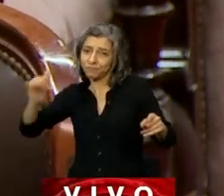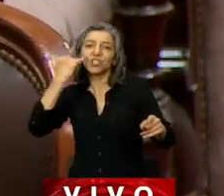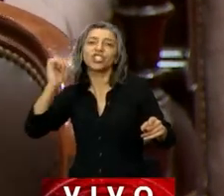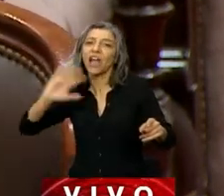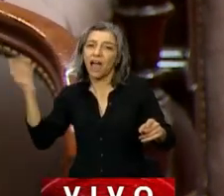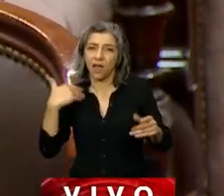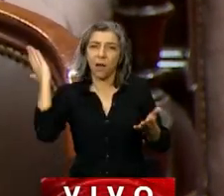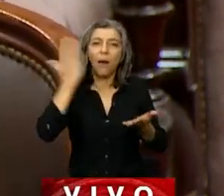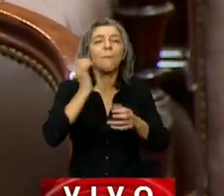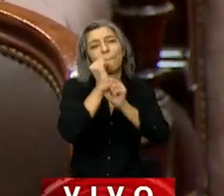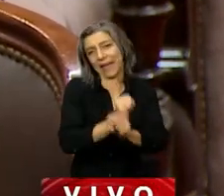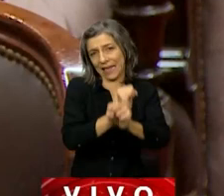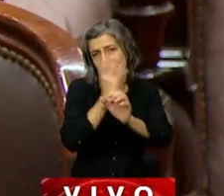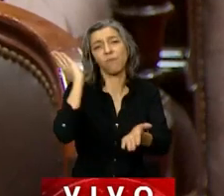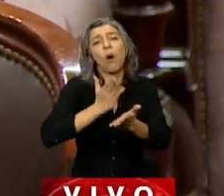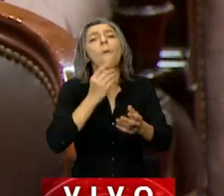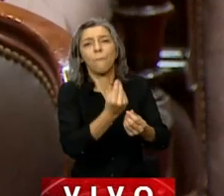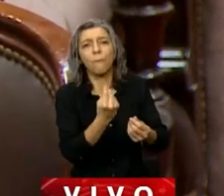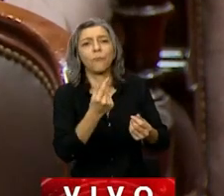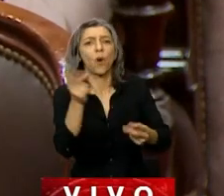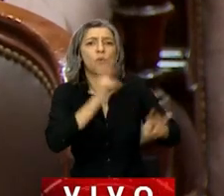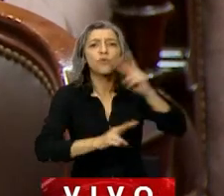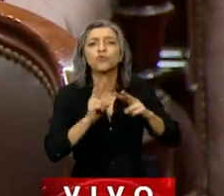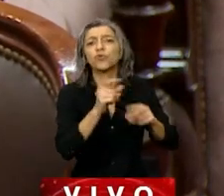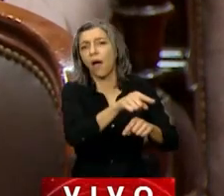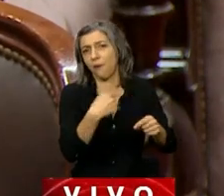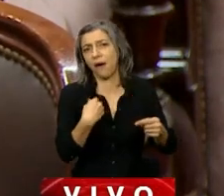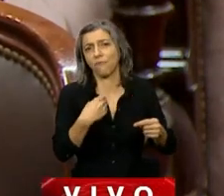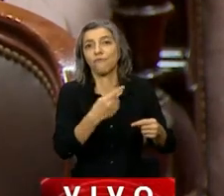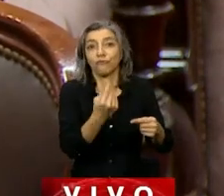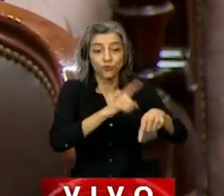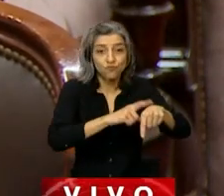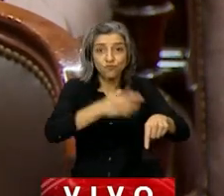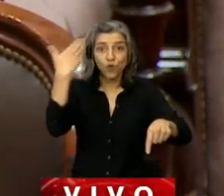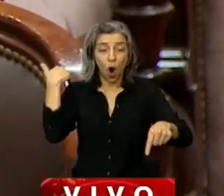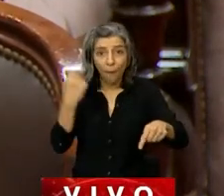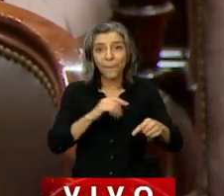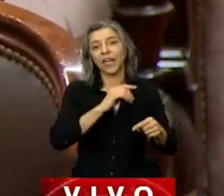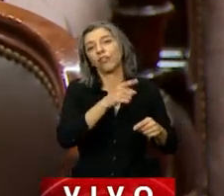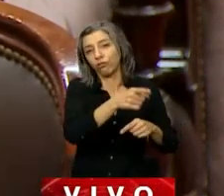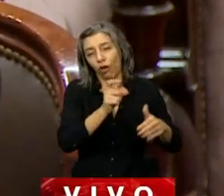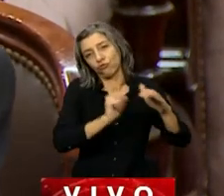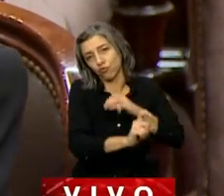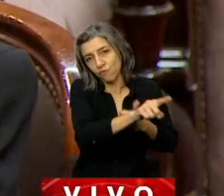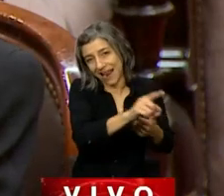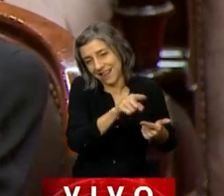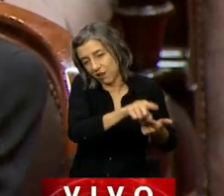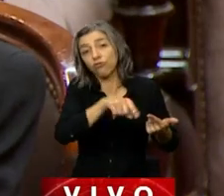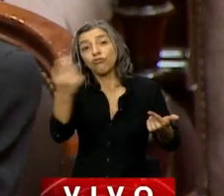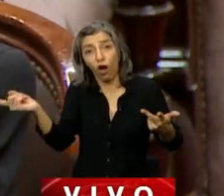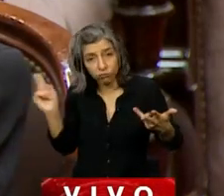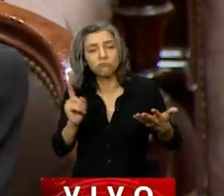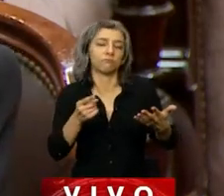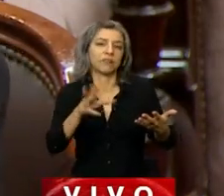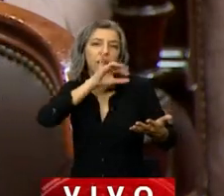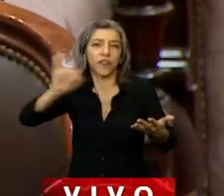penalmente a todos los eventuales implicados en las reparaciones de media vida de la flota de mar y fuerza de submarinos, entre ellas de la Ara San Juan.